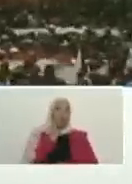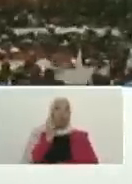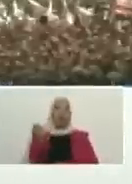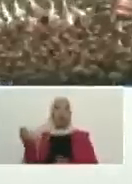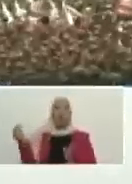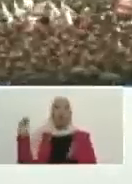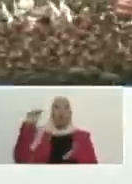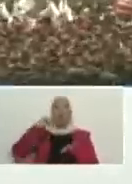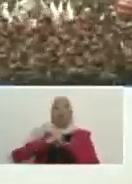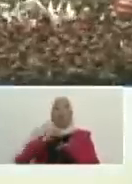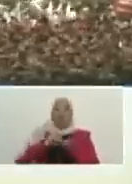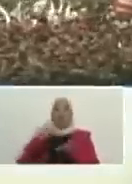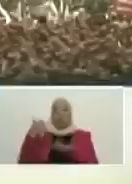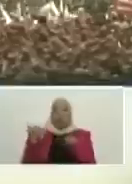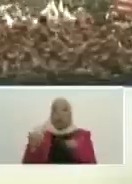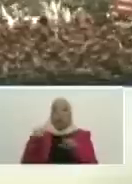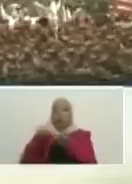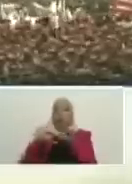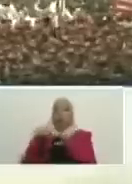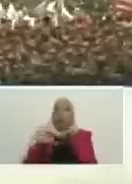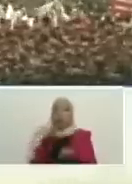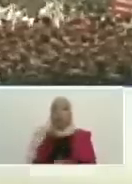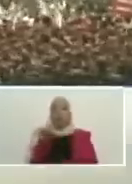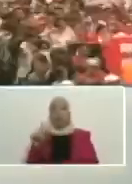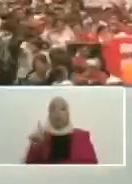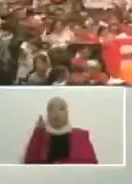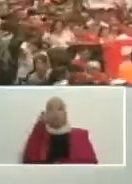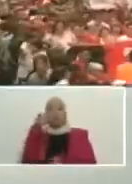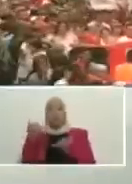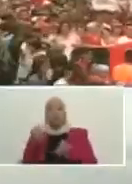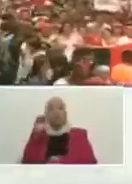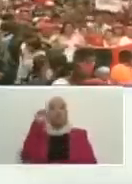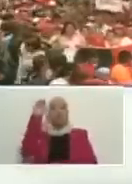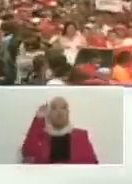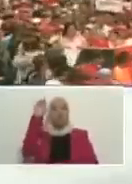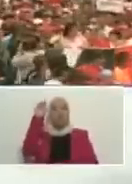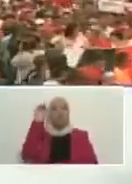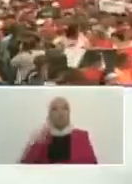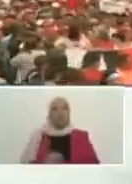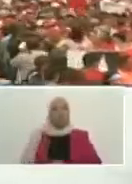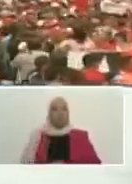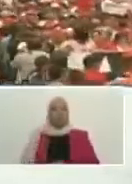vez para el siglo XXI, otra vez para los tiempos futuros.